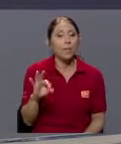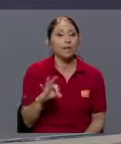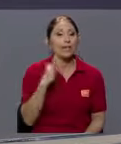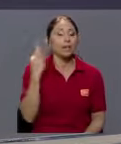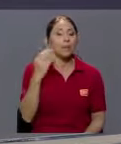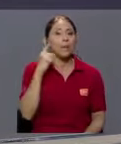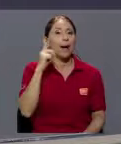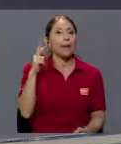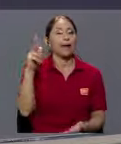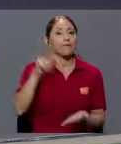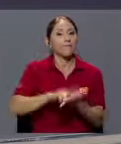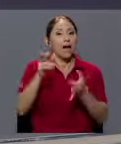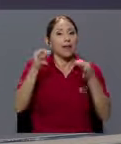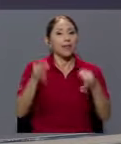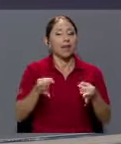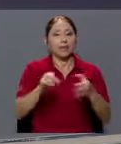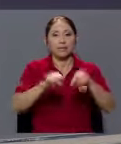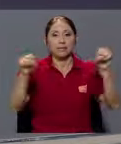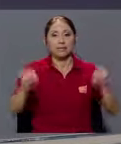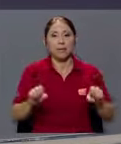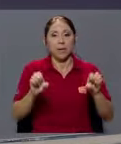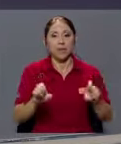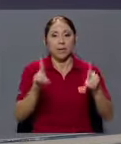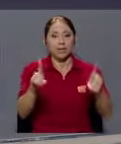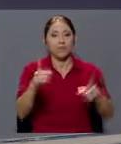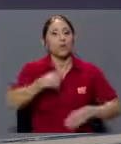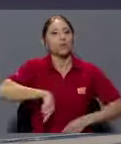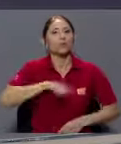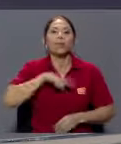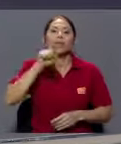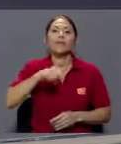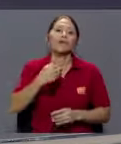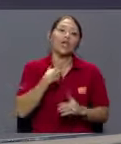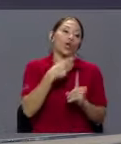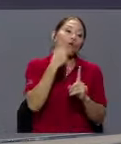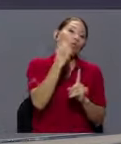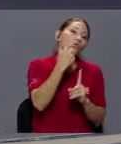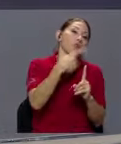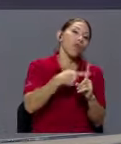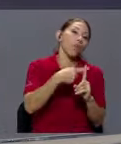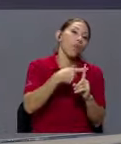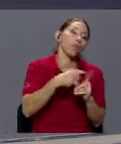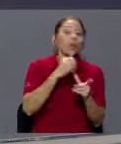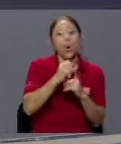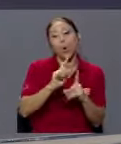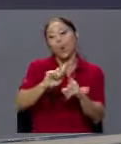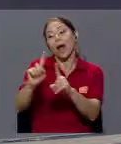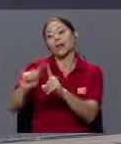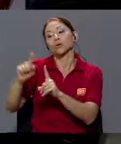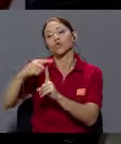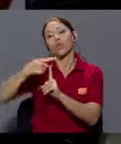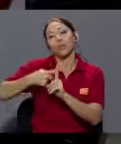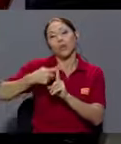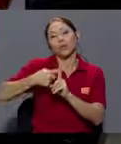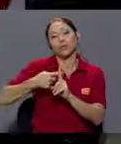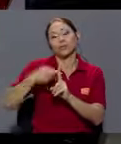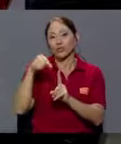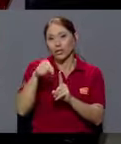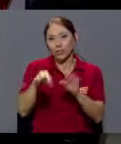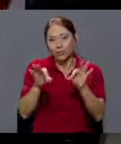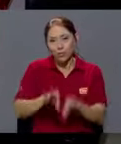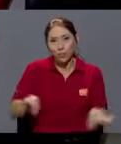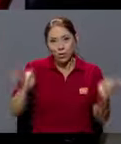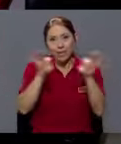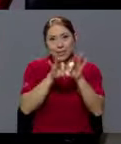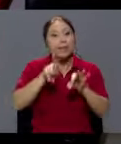mecanismo para validar el sistema educativo, ¿verdad? Debemos tener un termómetro o varios termómetros, ¿verdad? Eso me parece